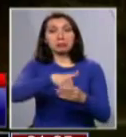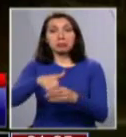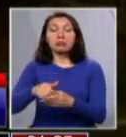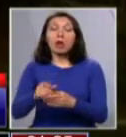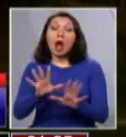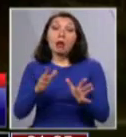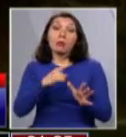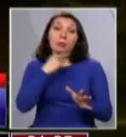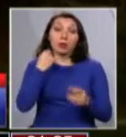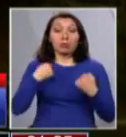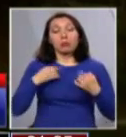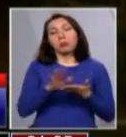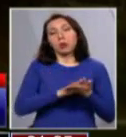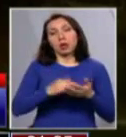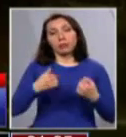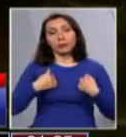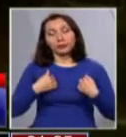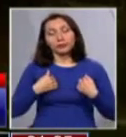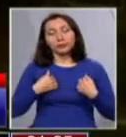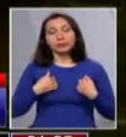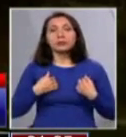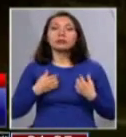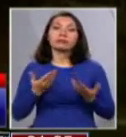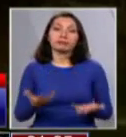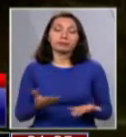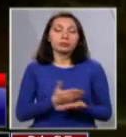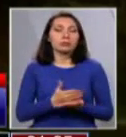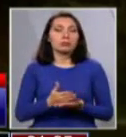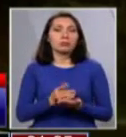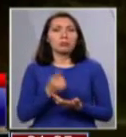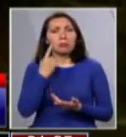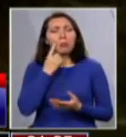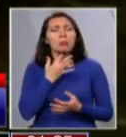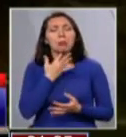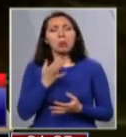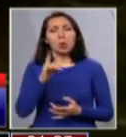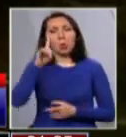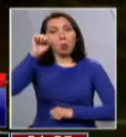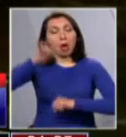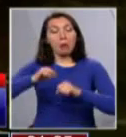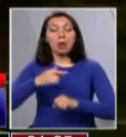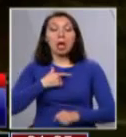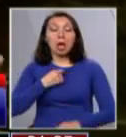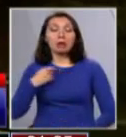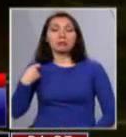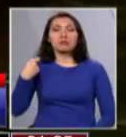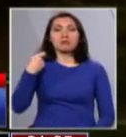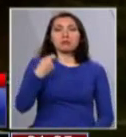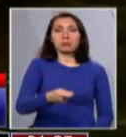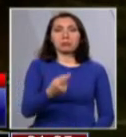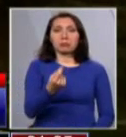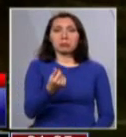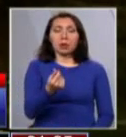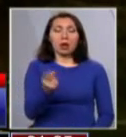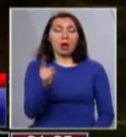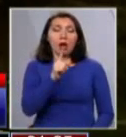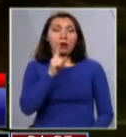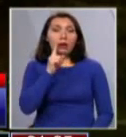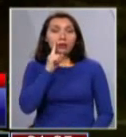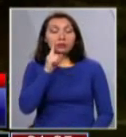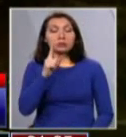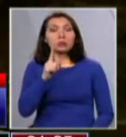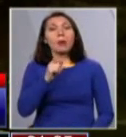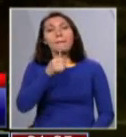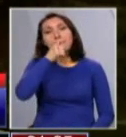va a perder que en el caso mío y por lo tanto no veo porque si una empresa dio en una determinadas condiciones que eran